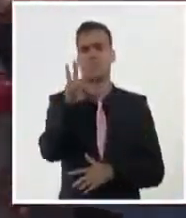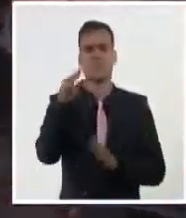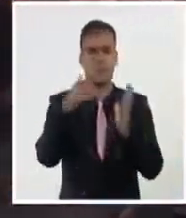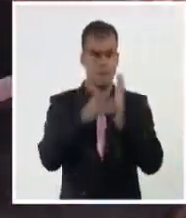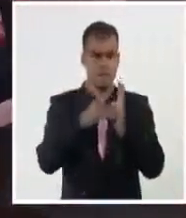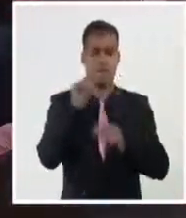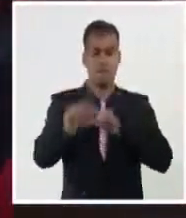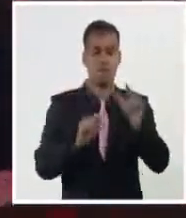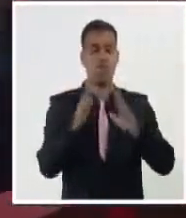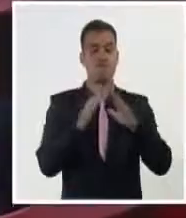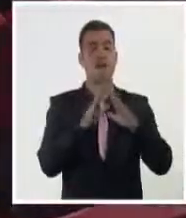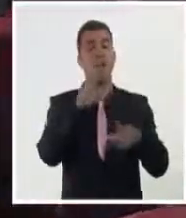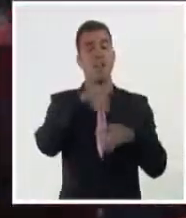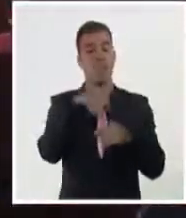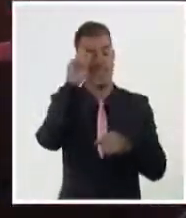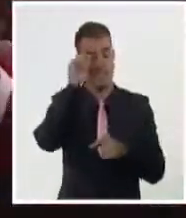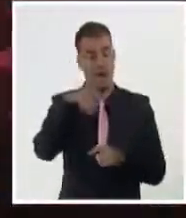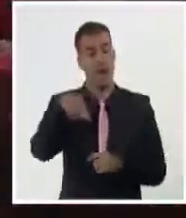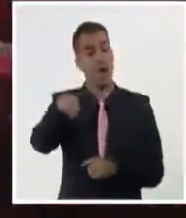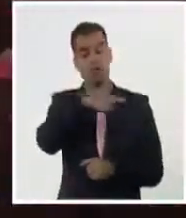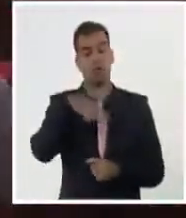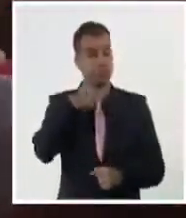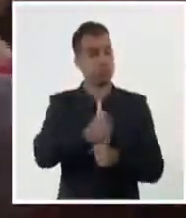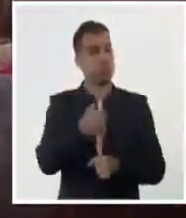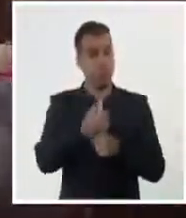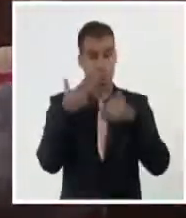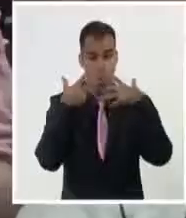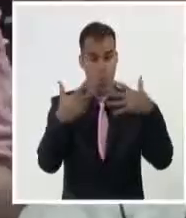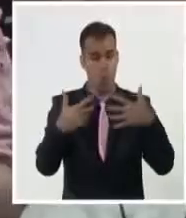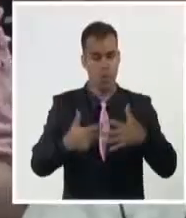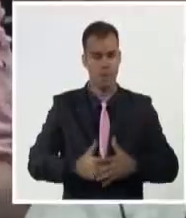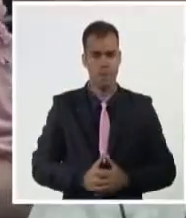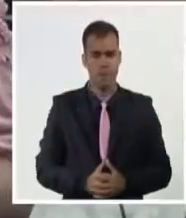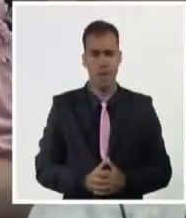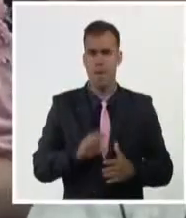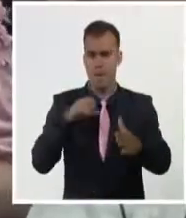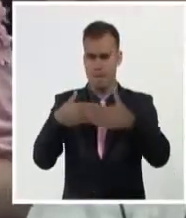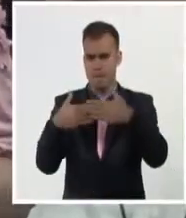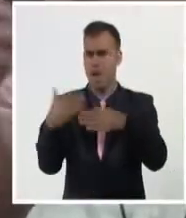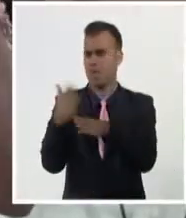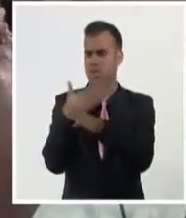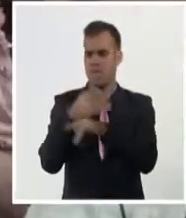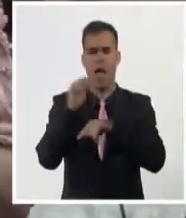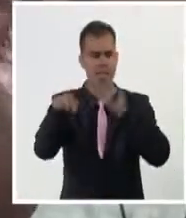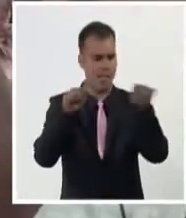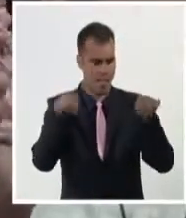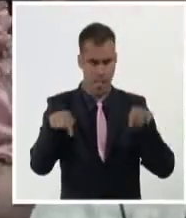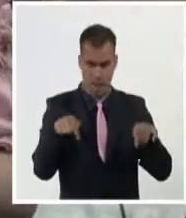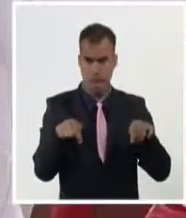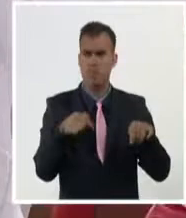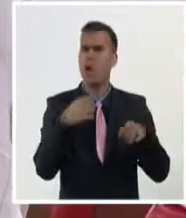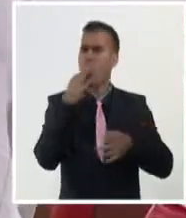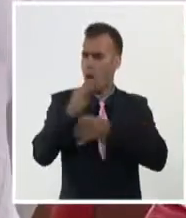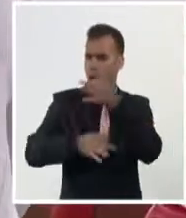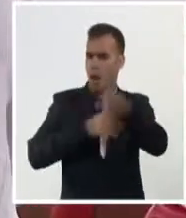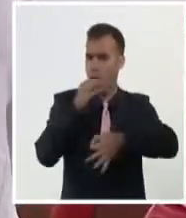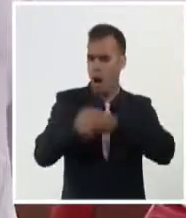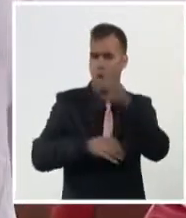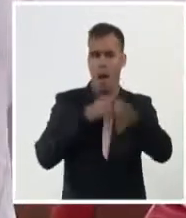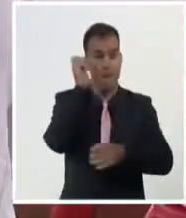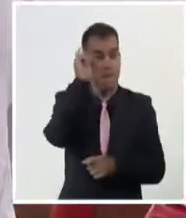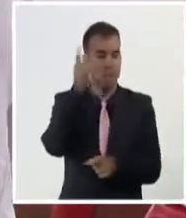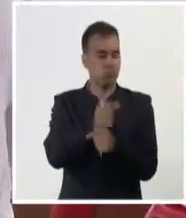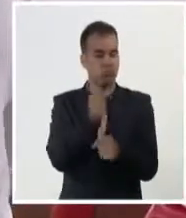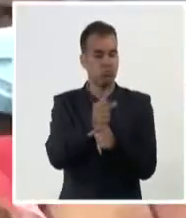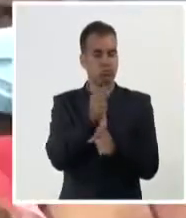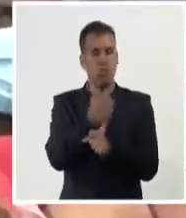municipio eminentemente industrial. En la reunión, varias de las empresas con sede en su territorio expusieron las experiencias que les permitieron mantener